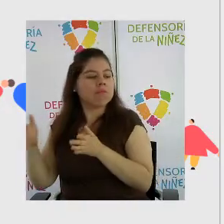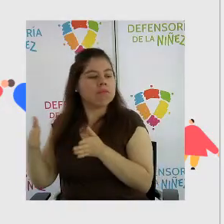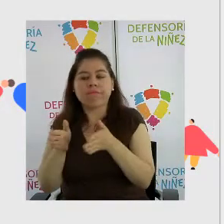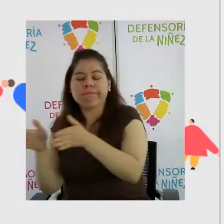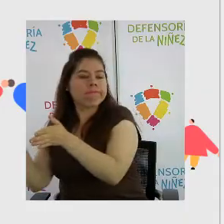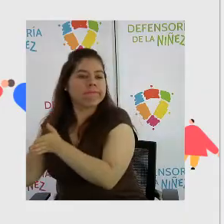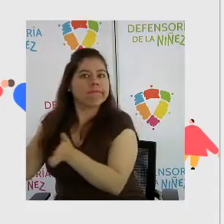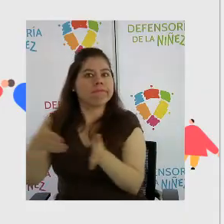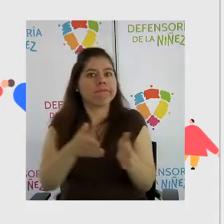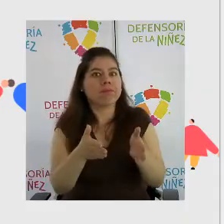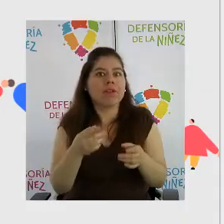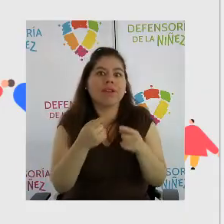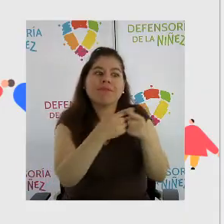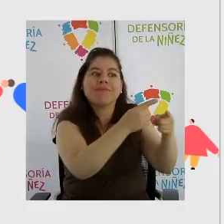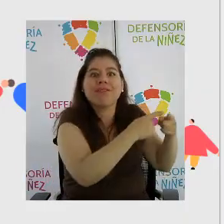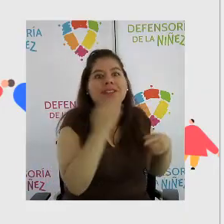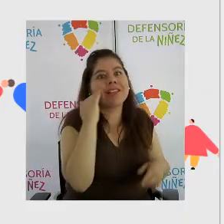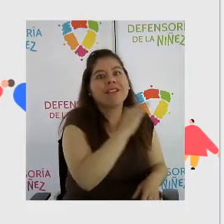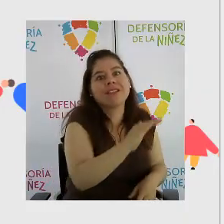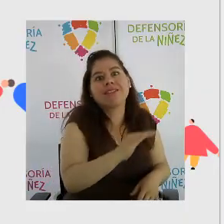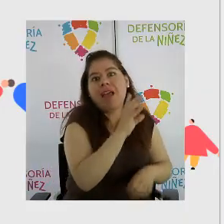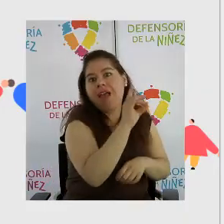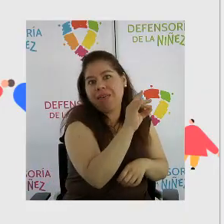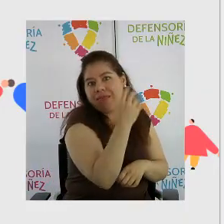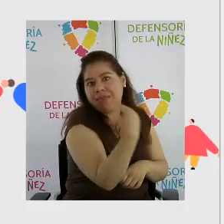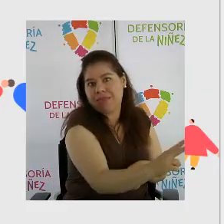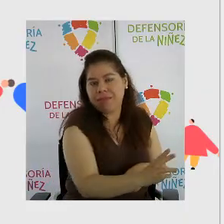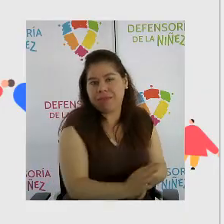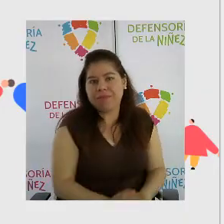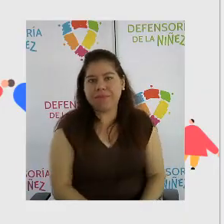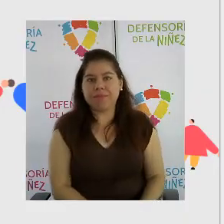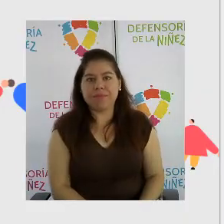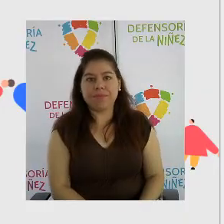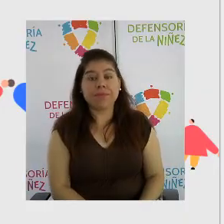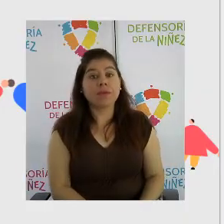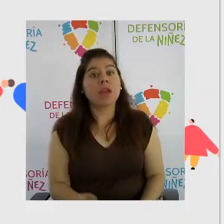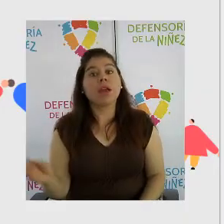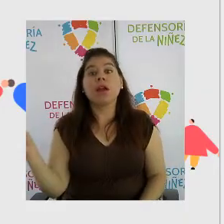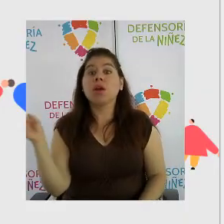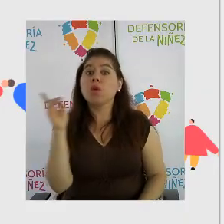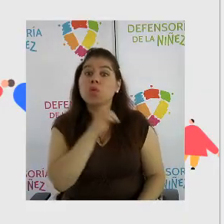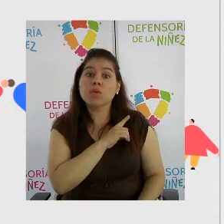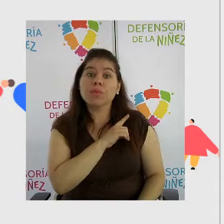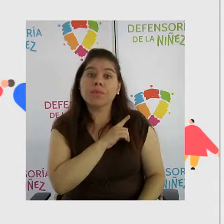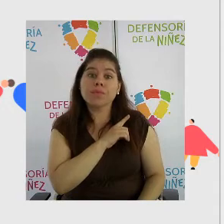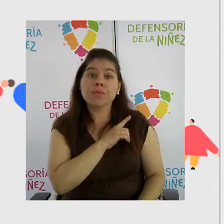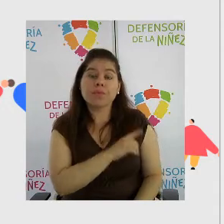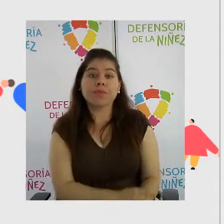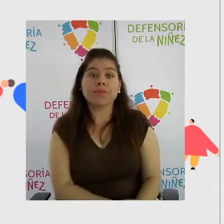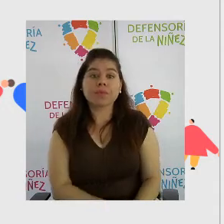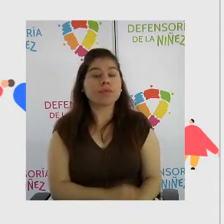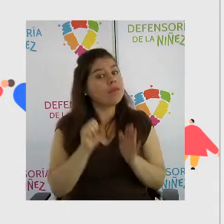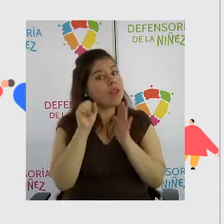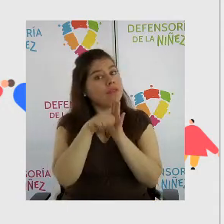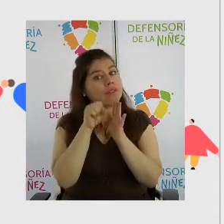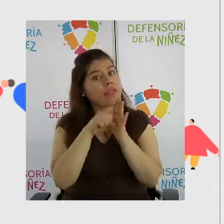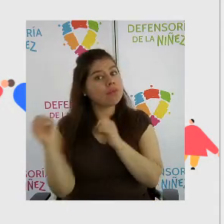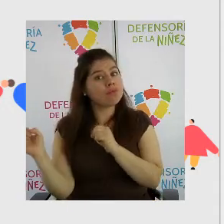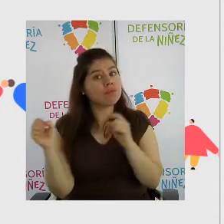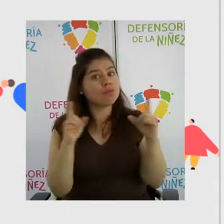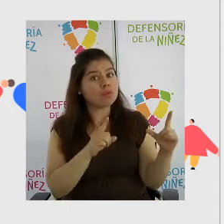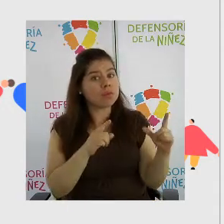punto de vista de sus edades. Así que vamos a concluir con un video que les